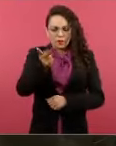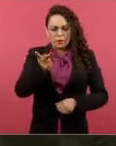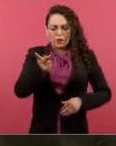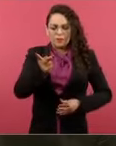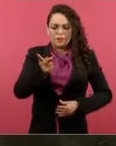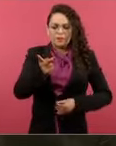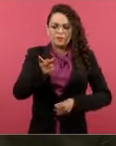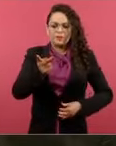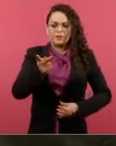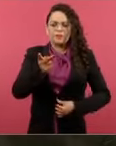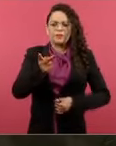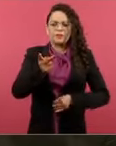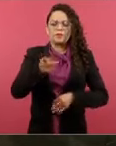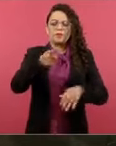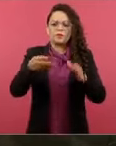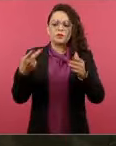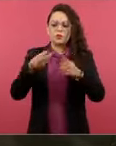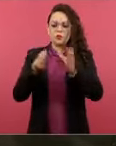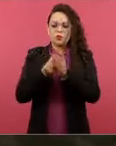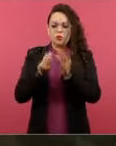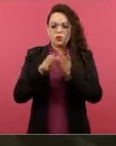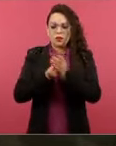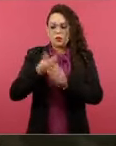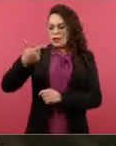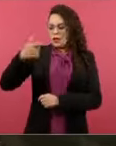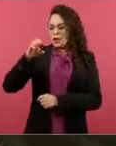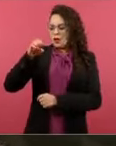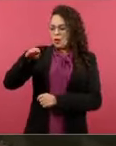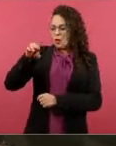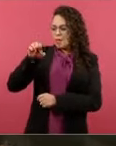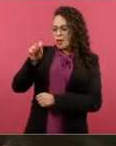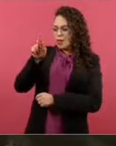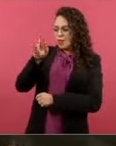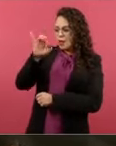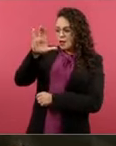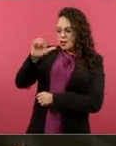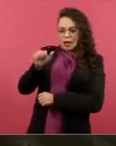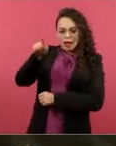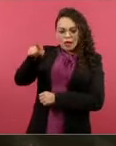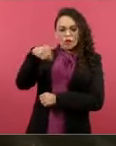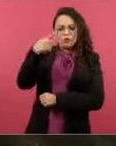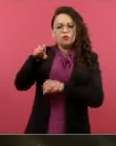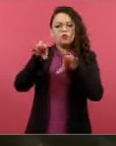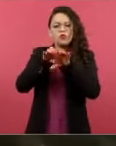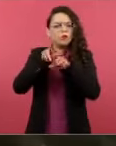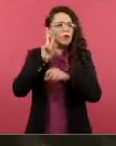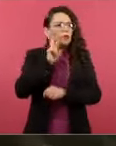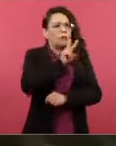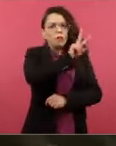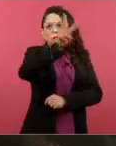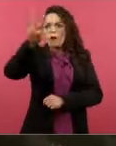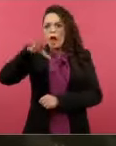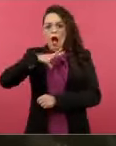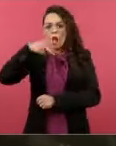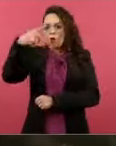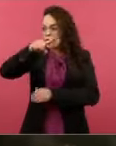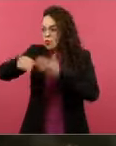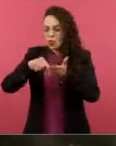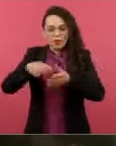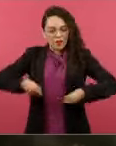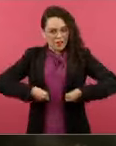composiciones geométricas observan al analizar la naturaleza de la comunidad? En esta parte,